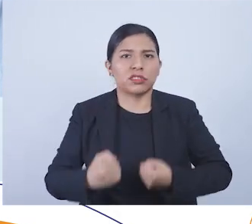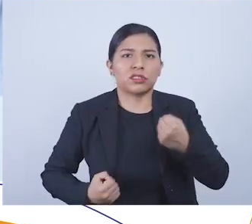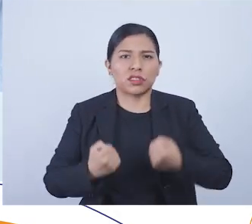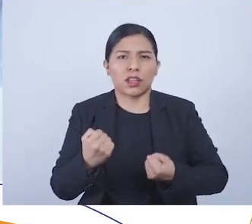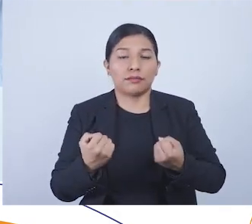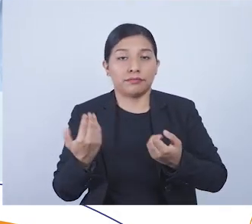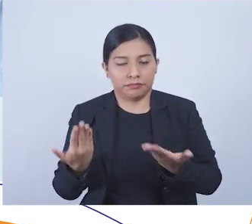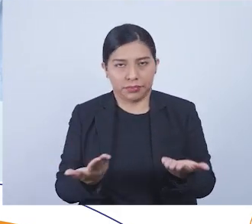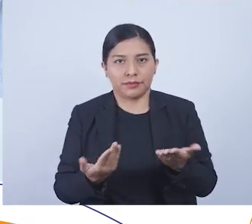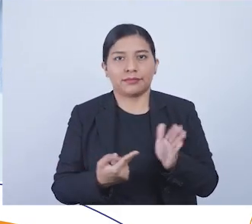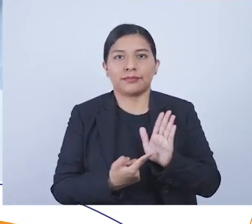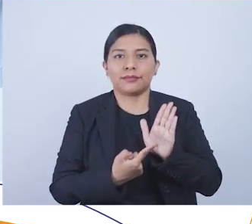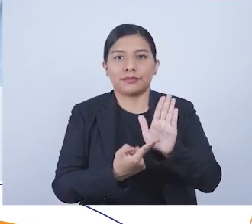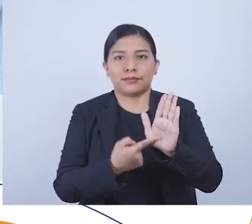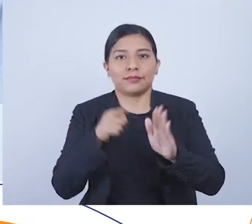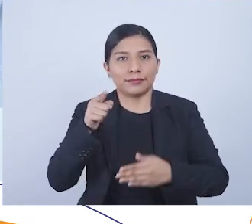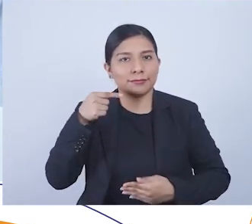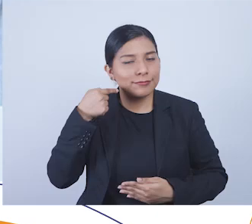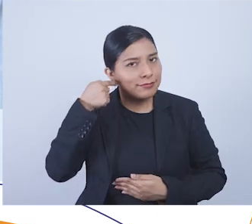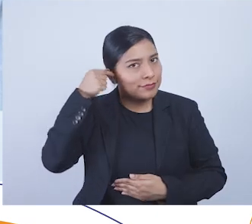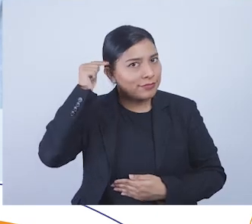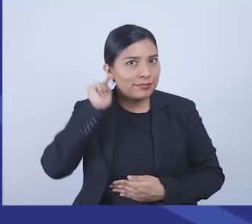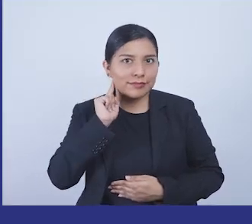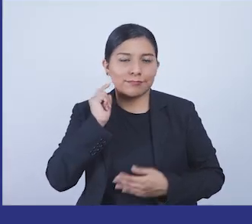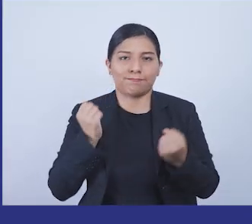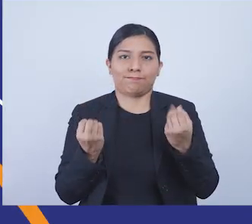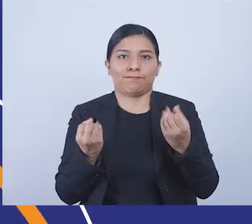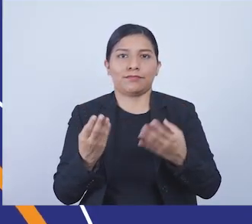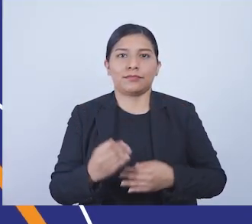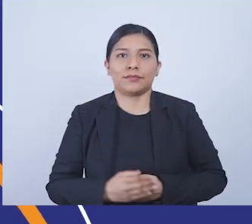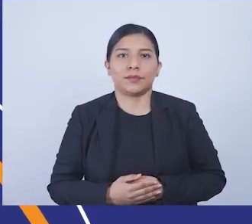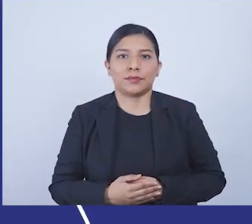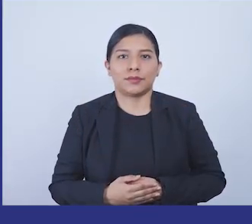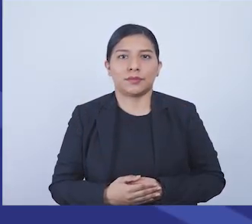Con ustedes, el licenciado José Enrique Murillo.